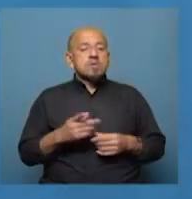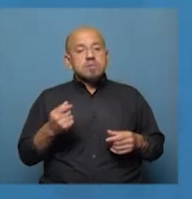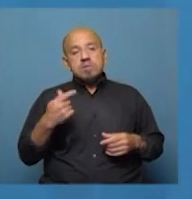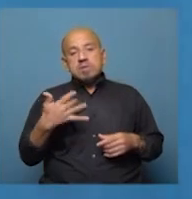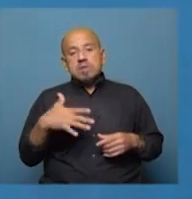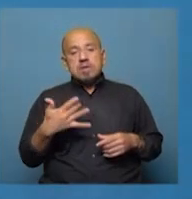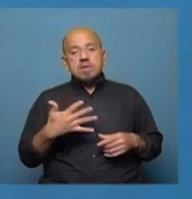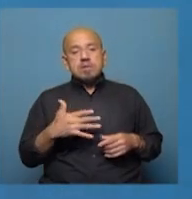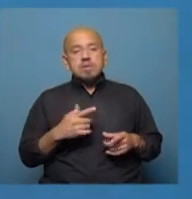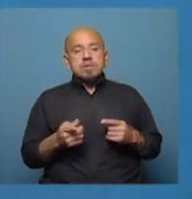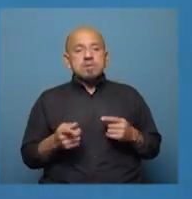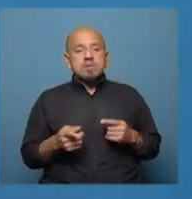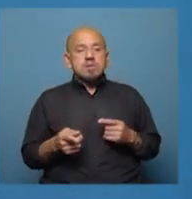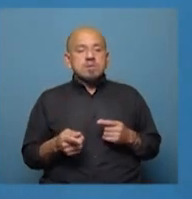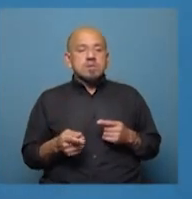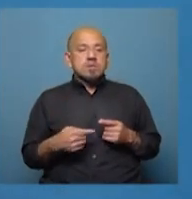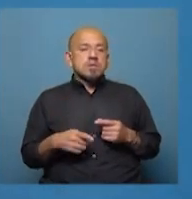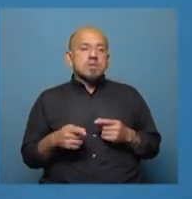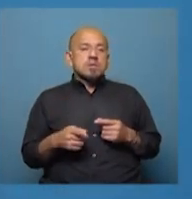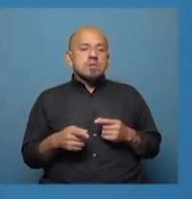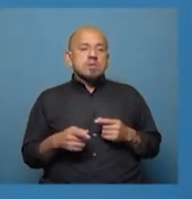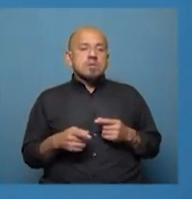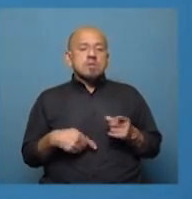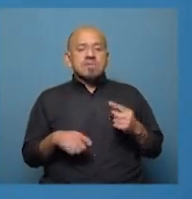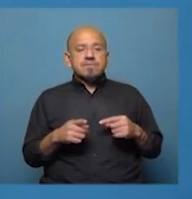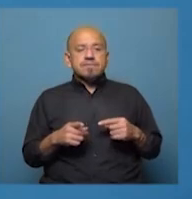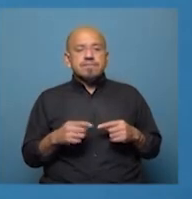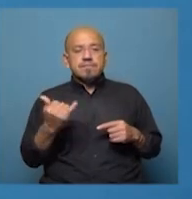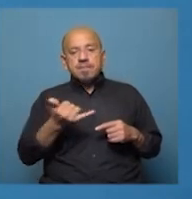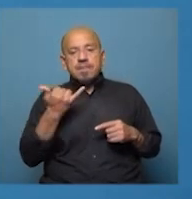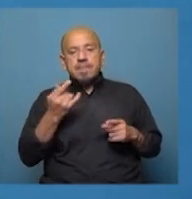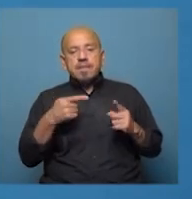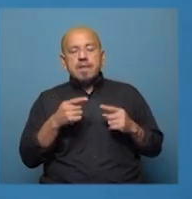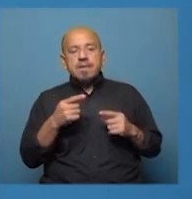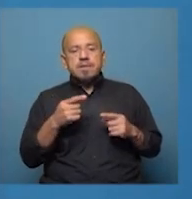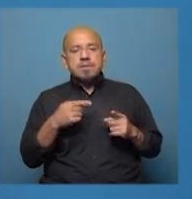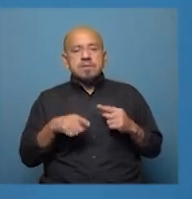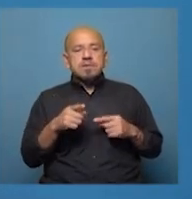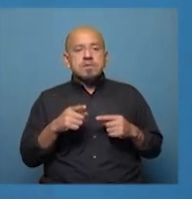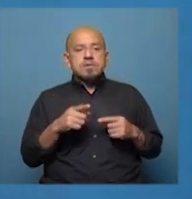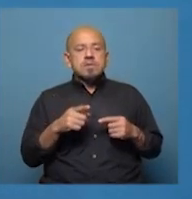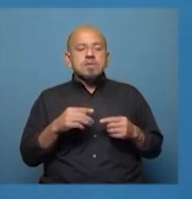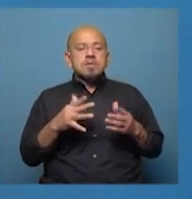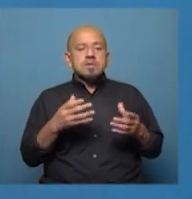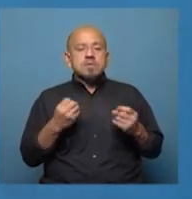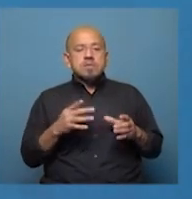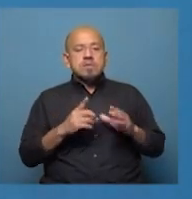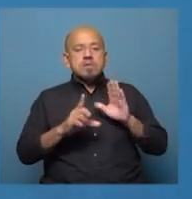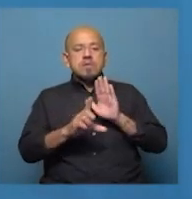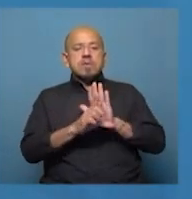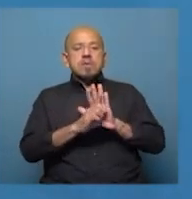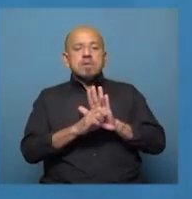seguramente tengan absolutamente Más allá del tiempo toda la razón de parte de ellos porque la ley los ampara